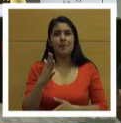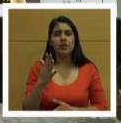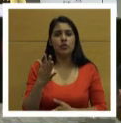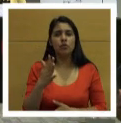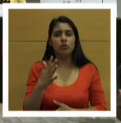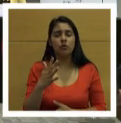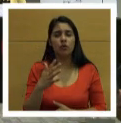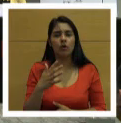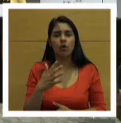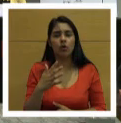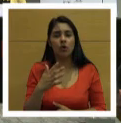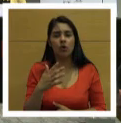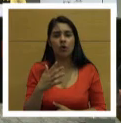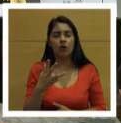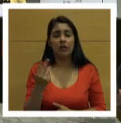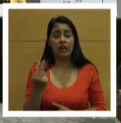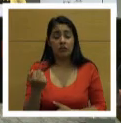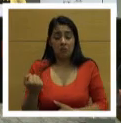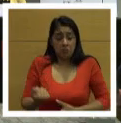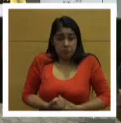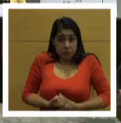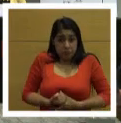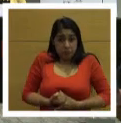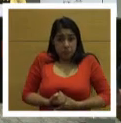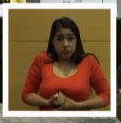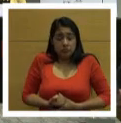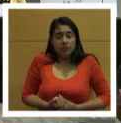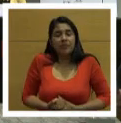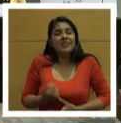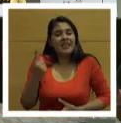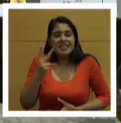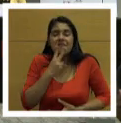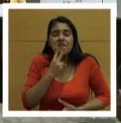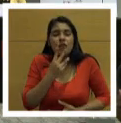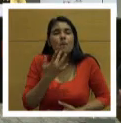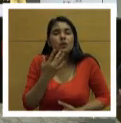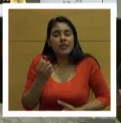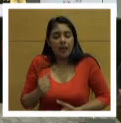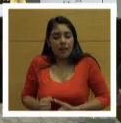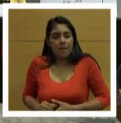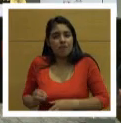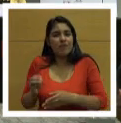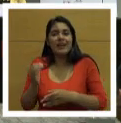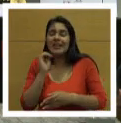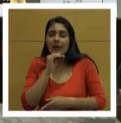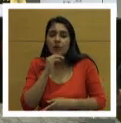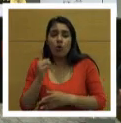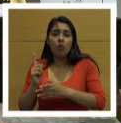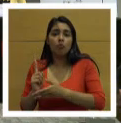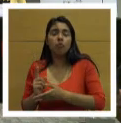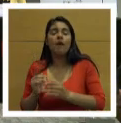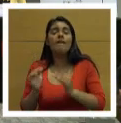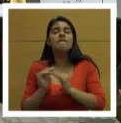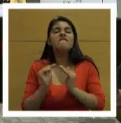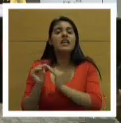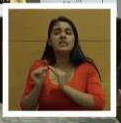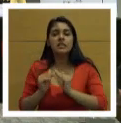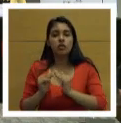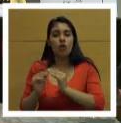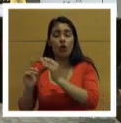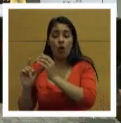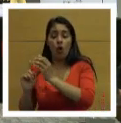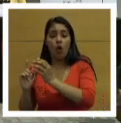veces y ella vivió, digamos, porque fue trasladada, digamos, al hospital rápidamente por los vecinos. En esa